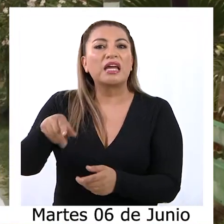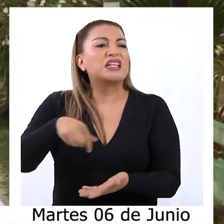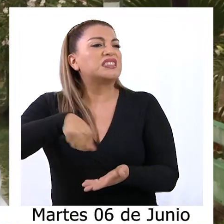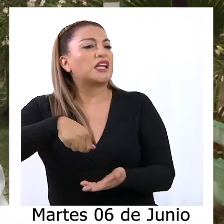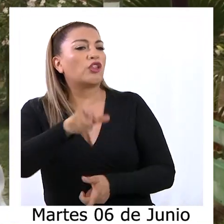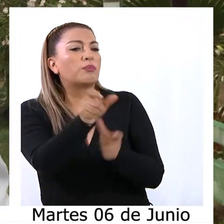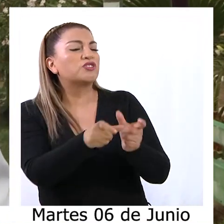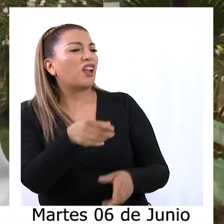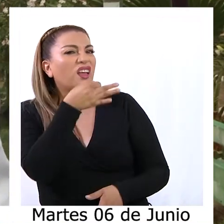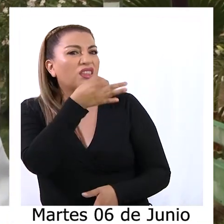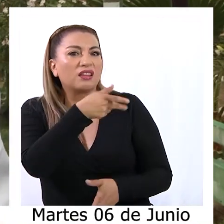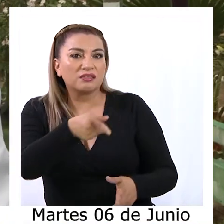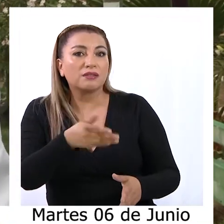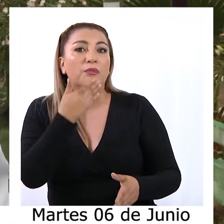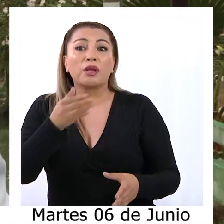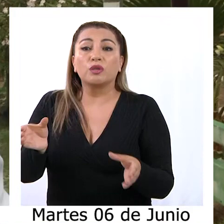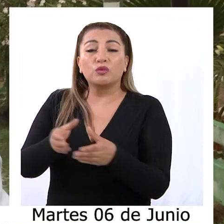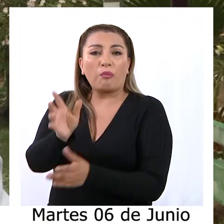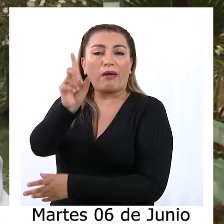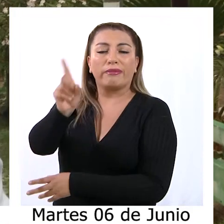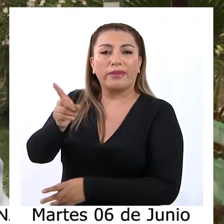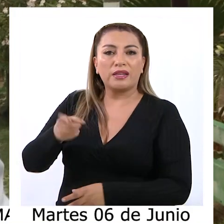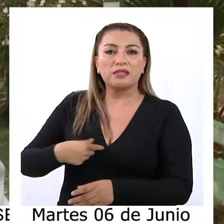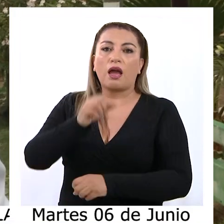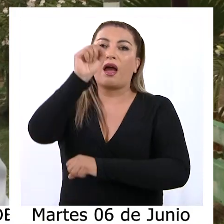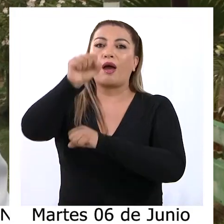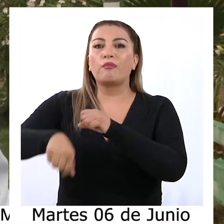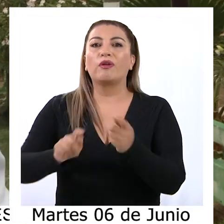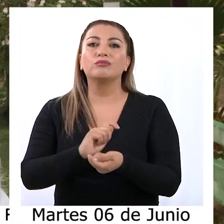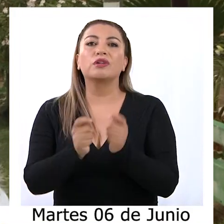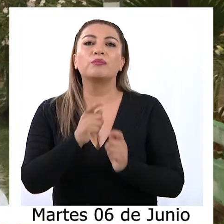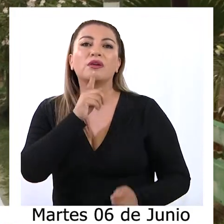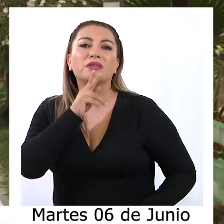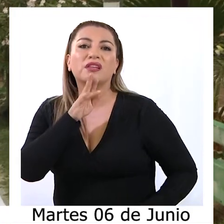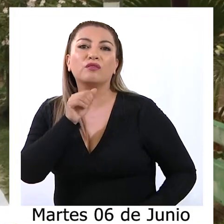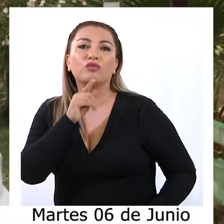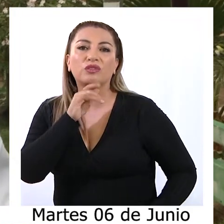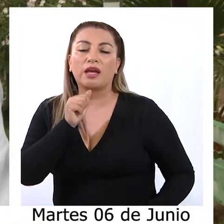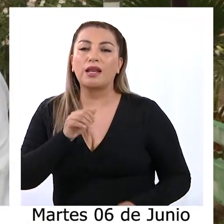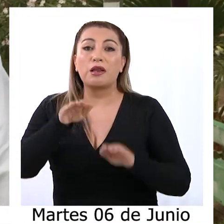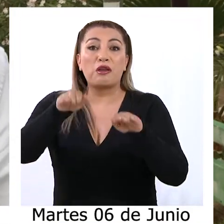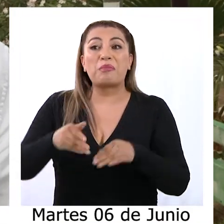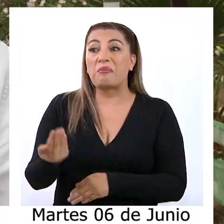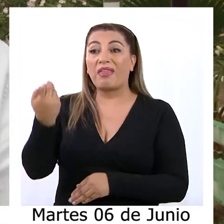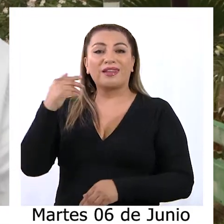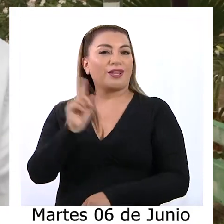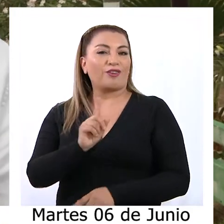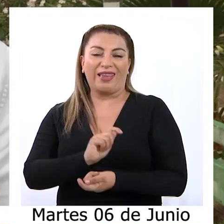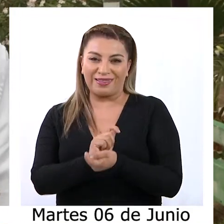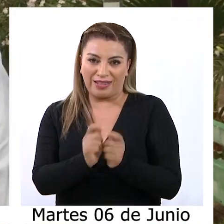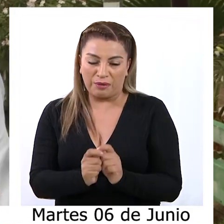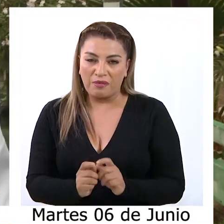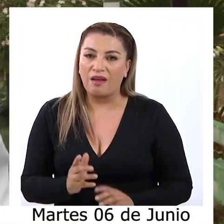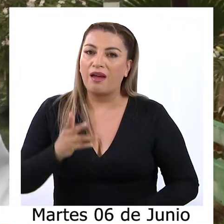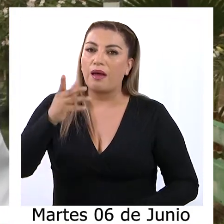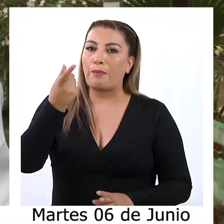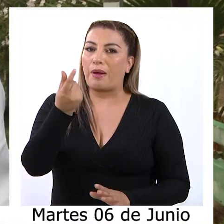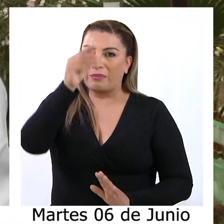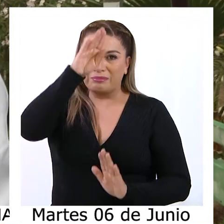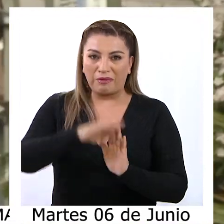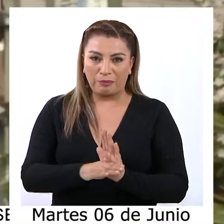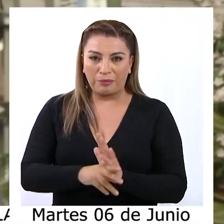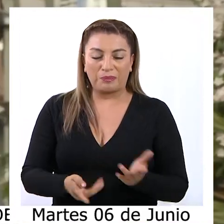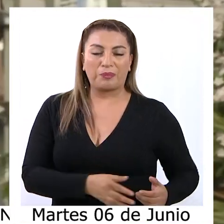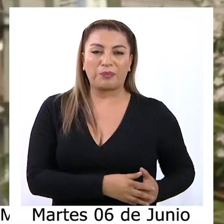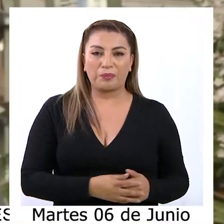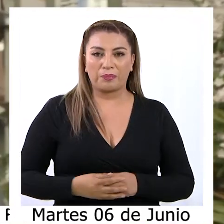en este caso también la derecha, en orden a aprobar una reforma tributaria que ya no va a ser la original y que obviamente va a recaudar mucho menos de lo